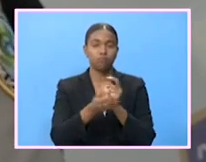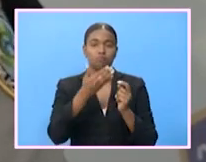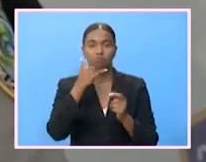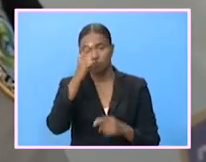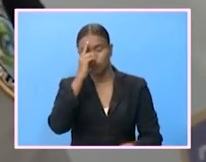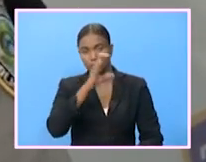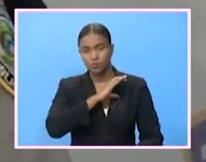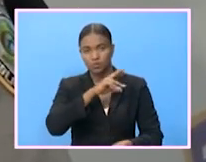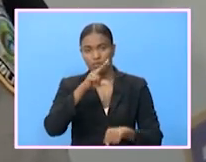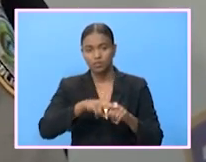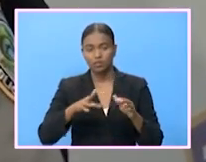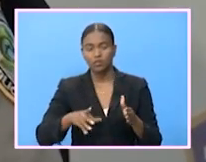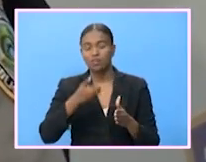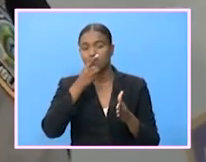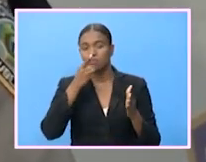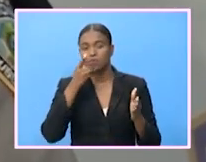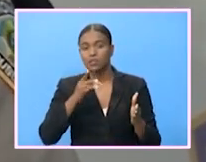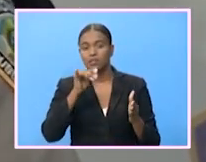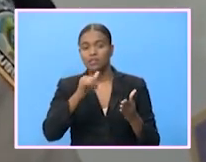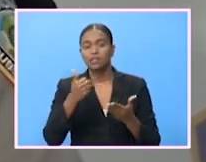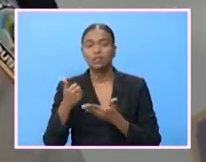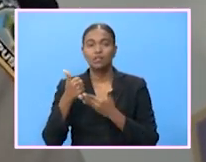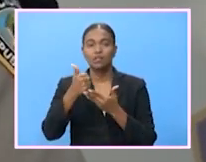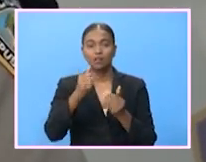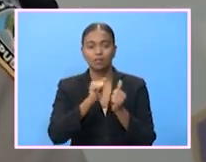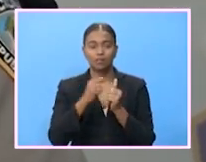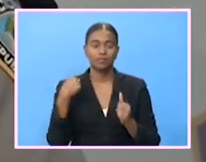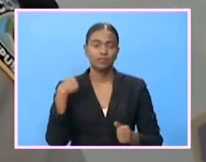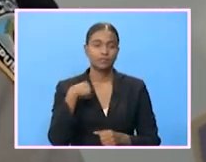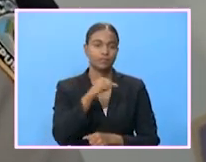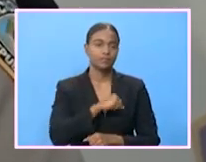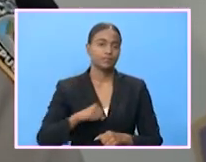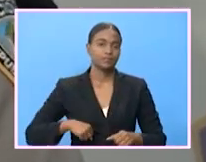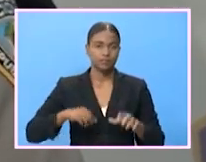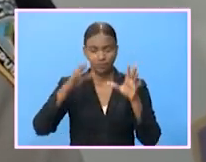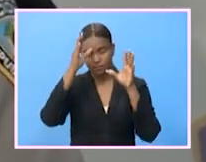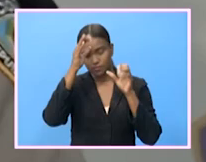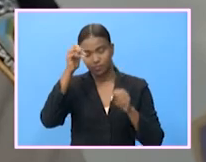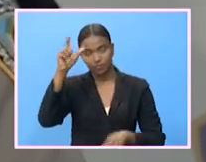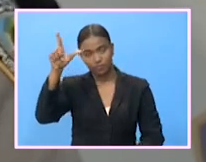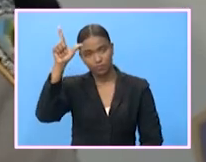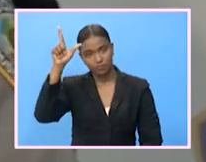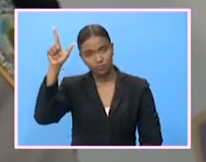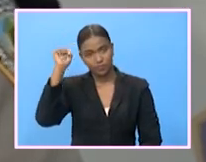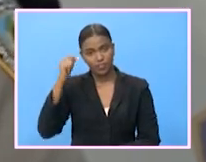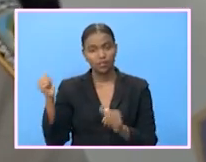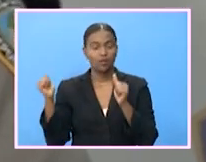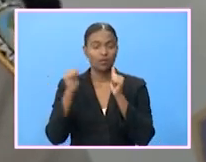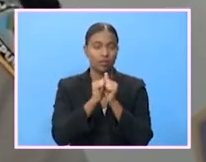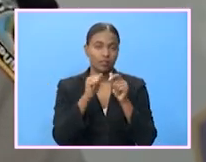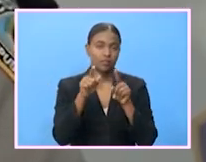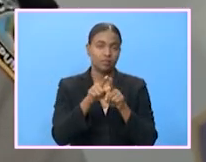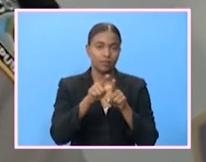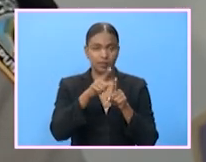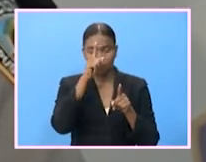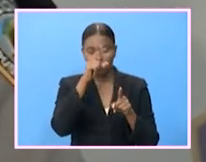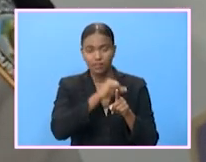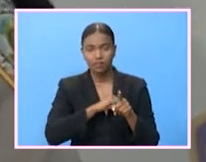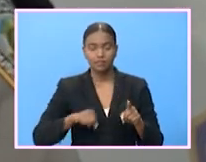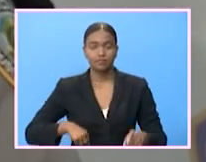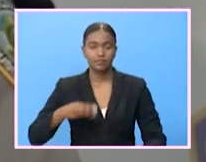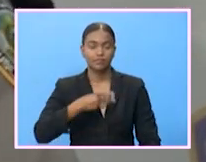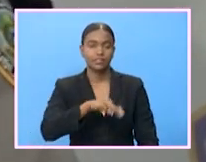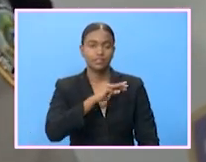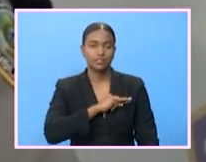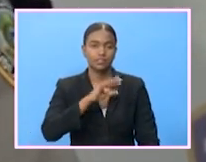Policía Nacional Dominicana, que es impulsada por nuestro señor presidente Luis Abinader, de la mano de nuestro señor